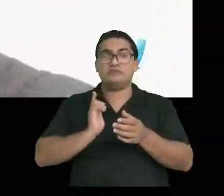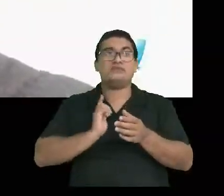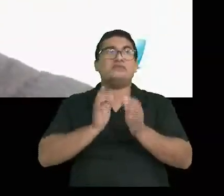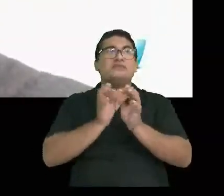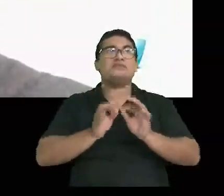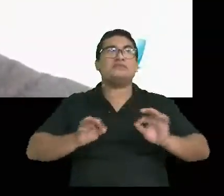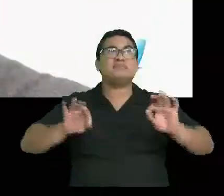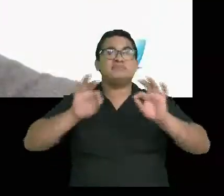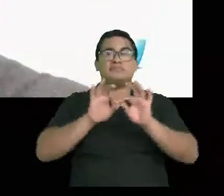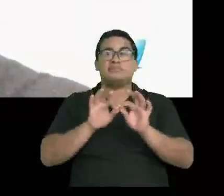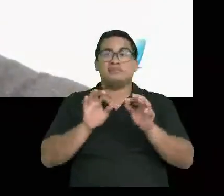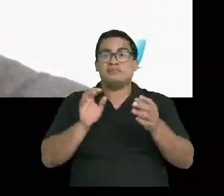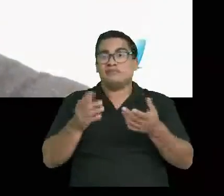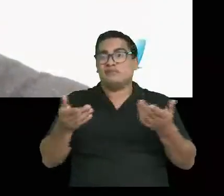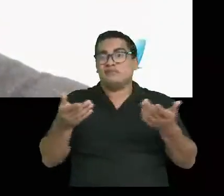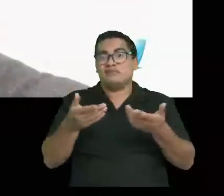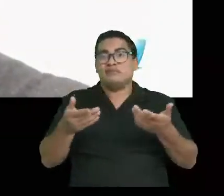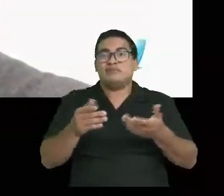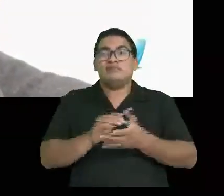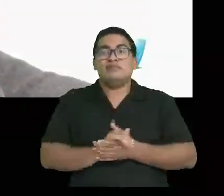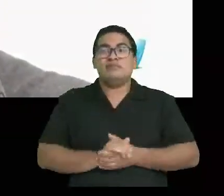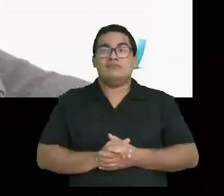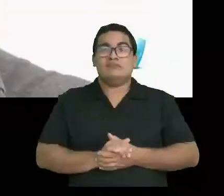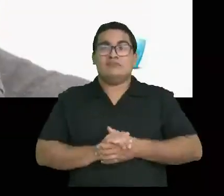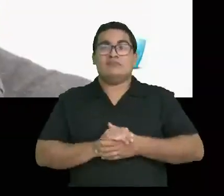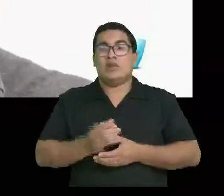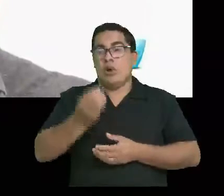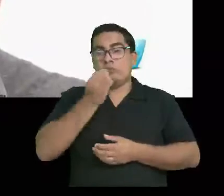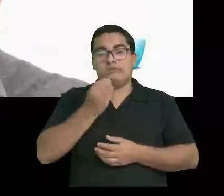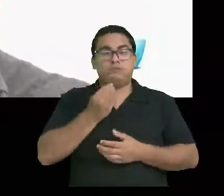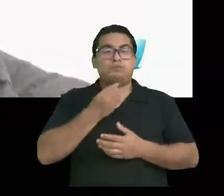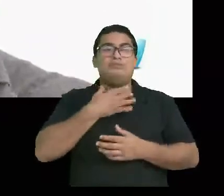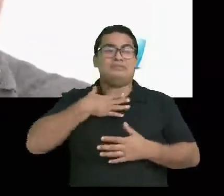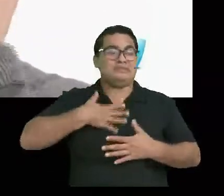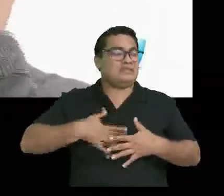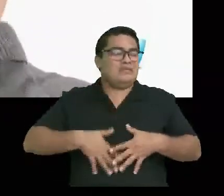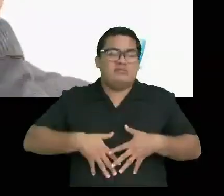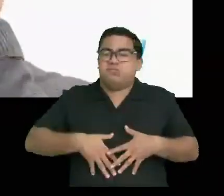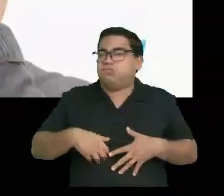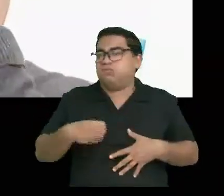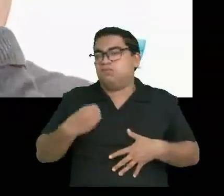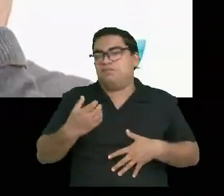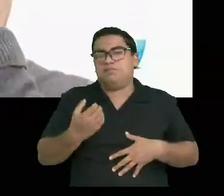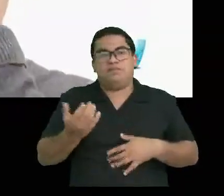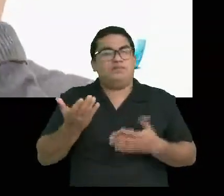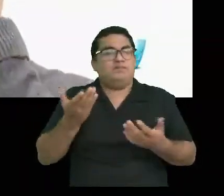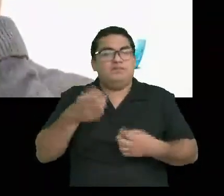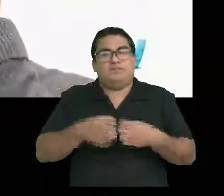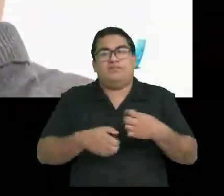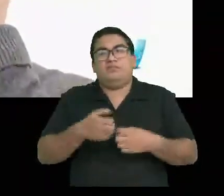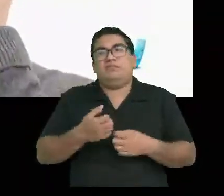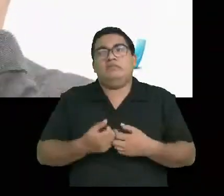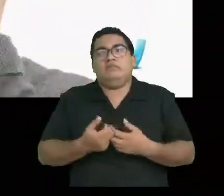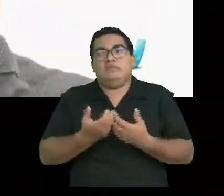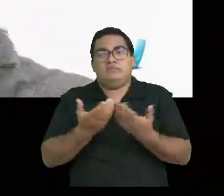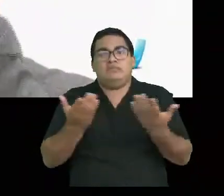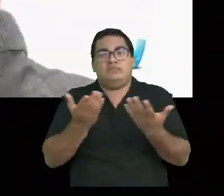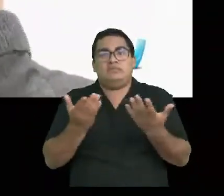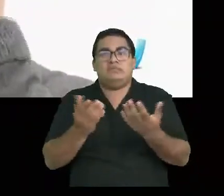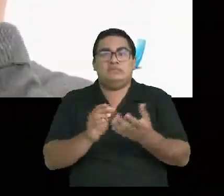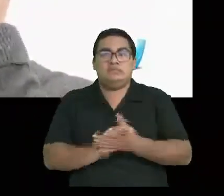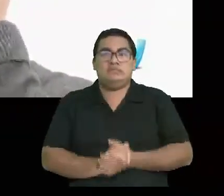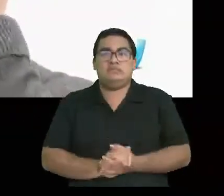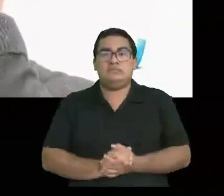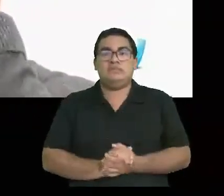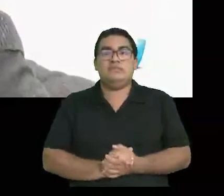una primera etapa de digestión mal hecha. Entonces, vienen problemas nutricionales, como decía usted, dolor de estómago.